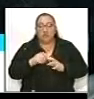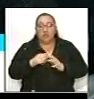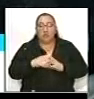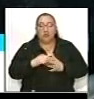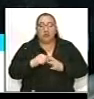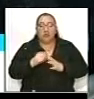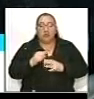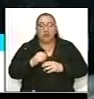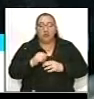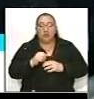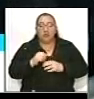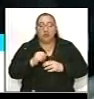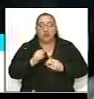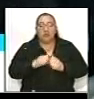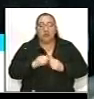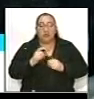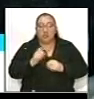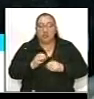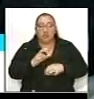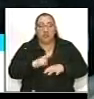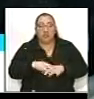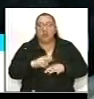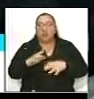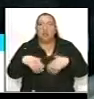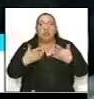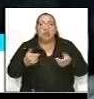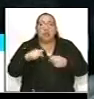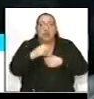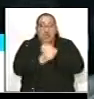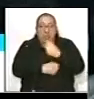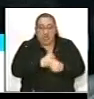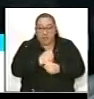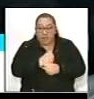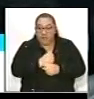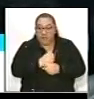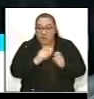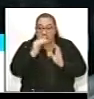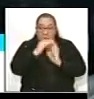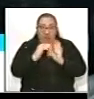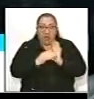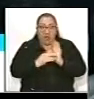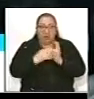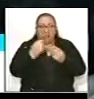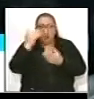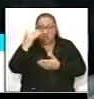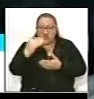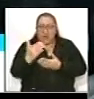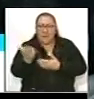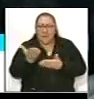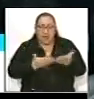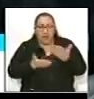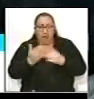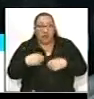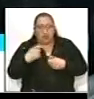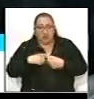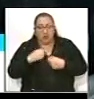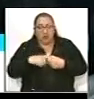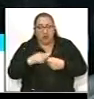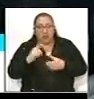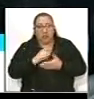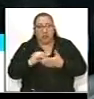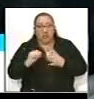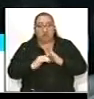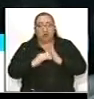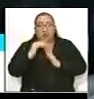beca permanencia para este año. Se han bajado los requisitos, ahora se puede postular desde el medio